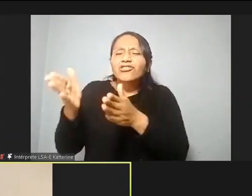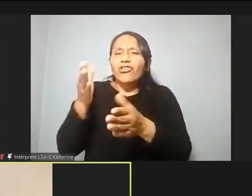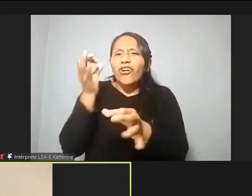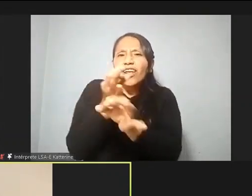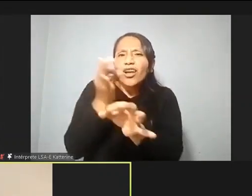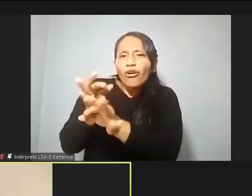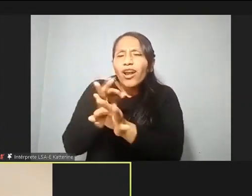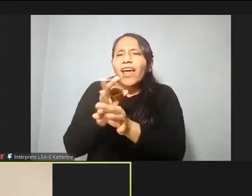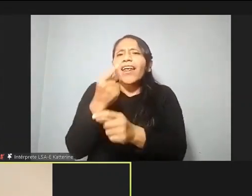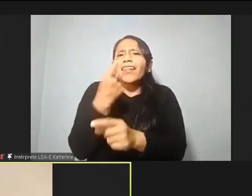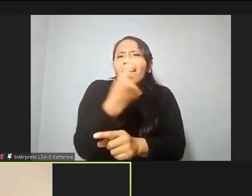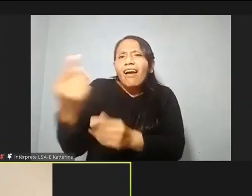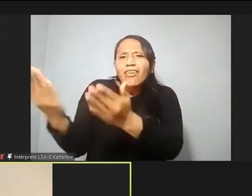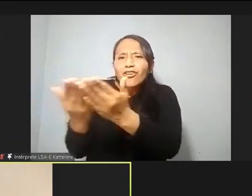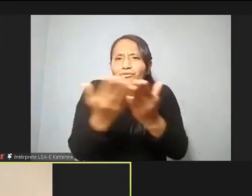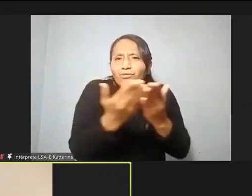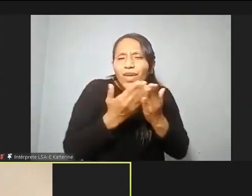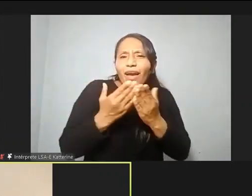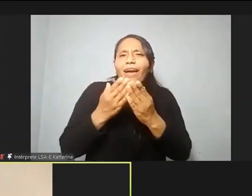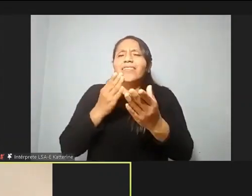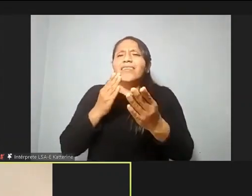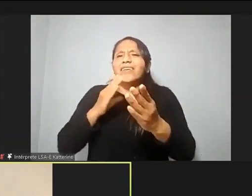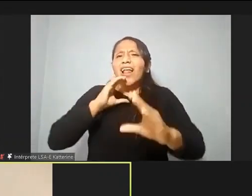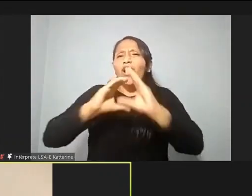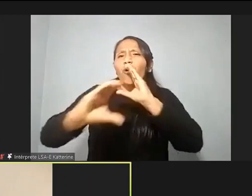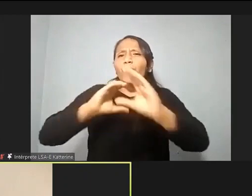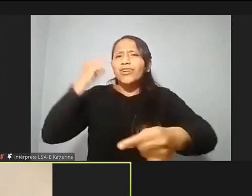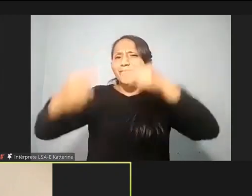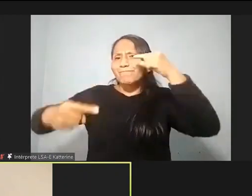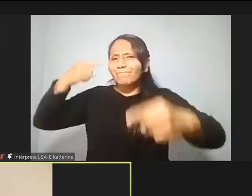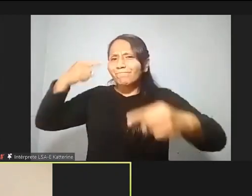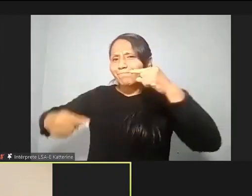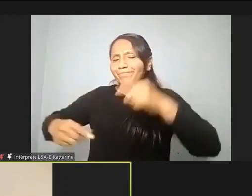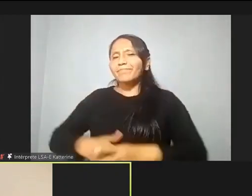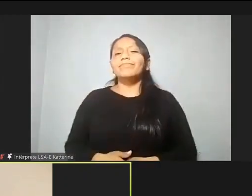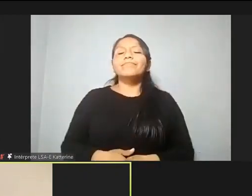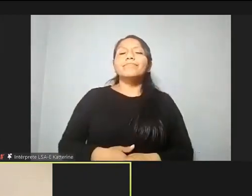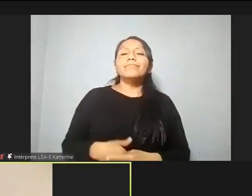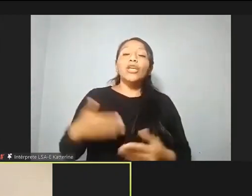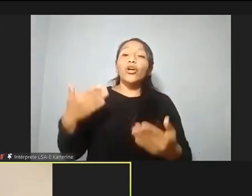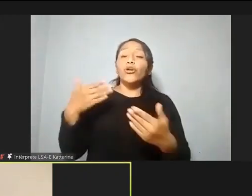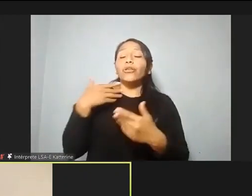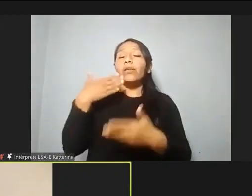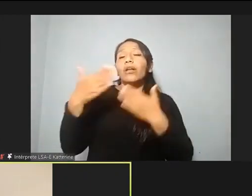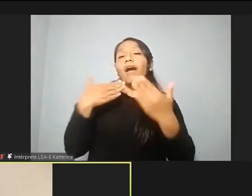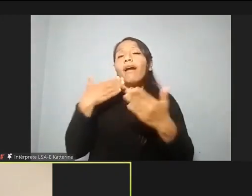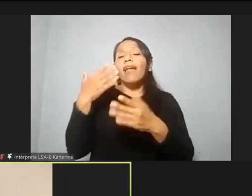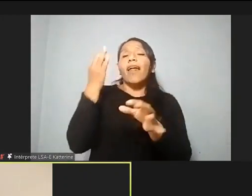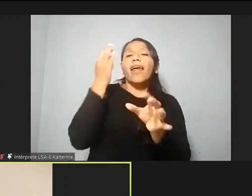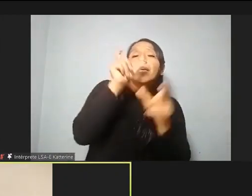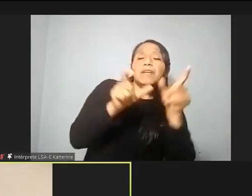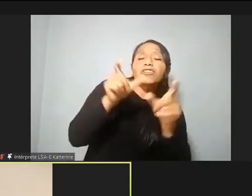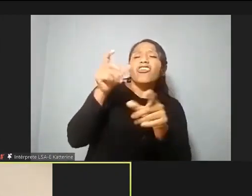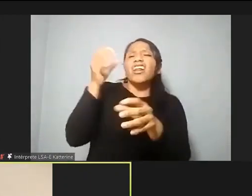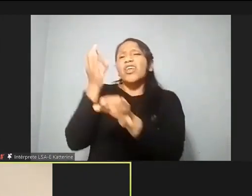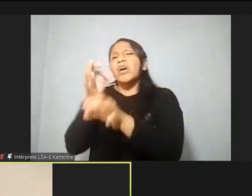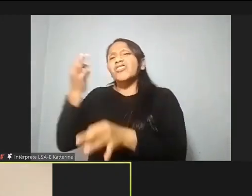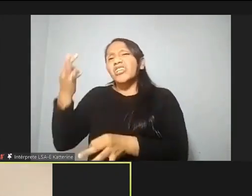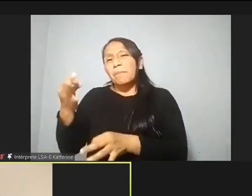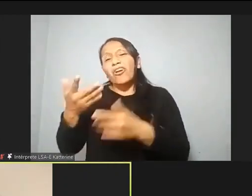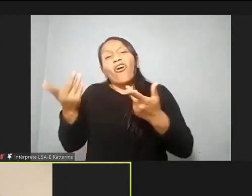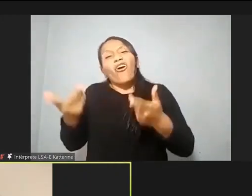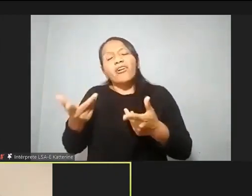estudiante y de la población diversa. Considero que hablar de personas y educación especial hoy en día es